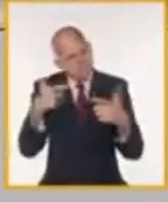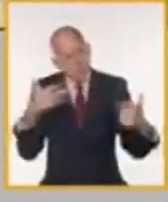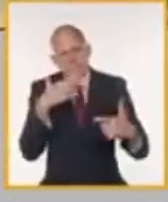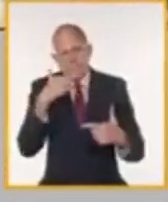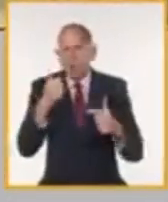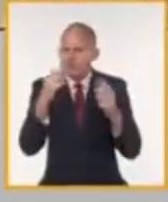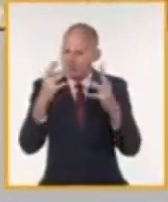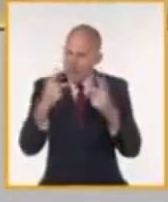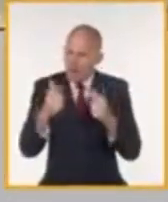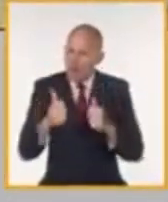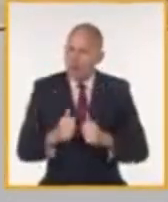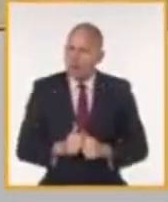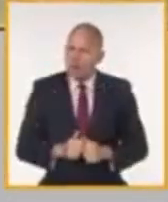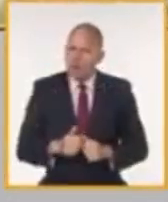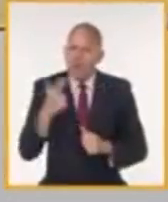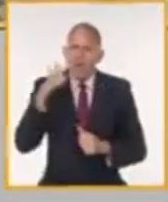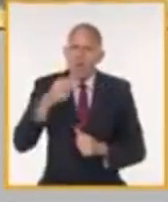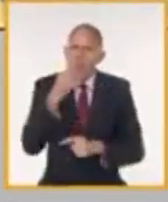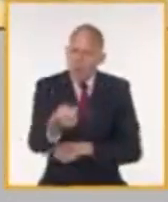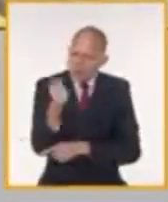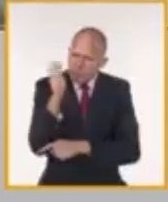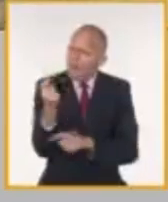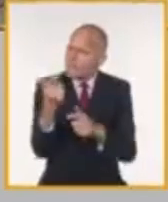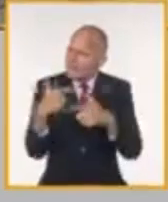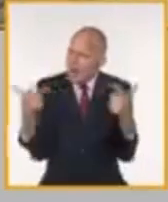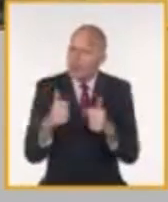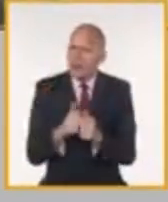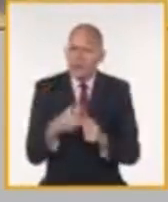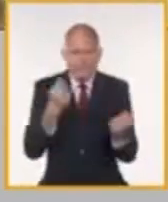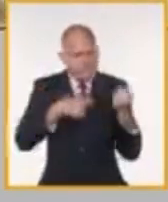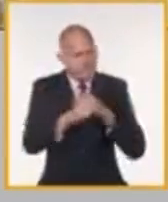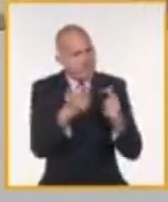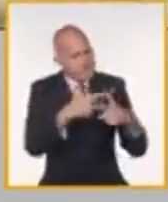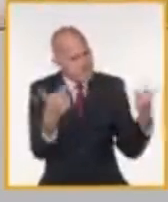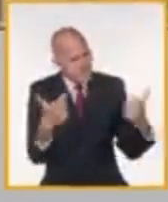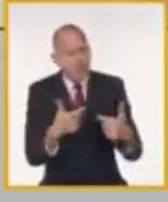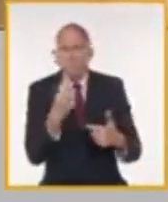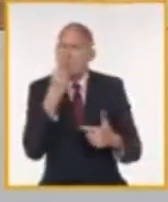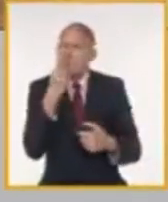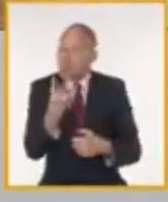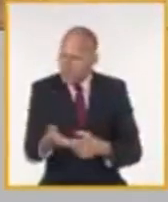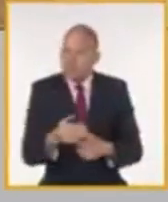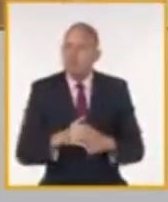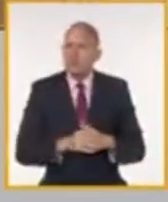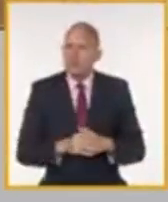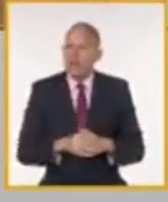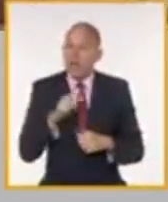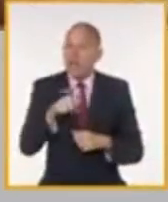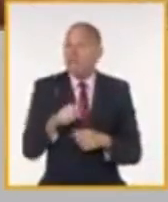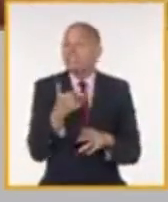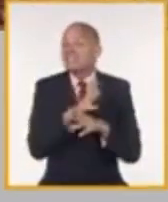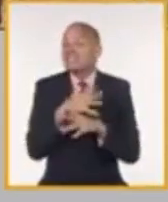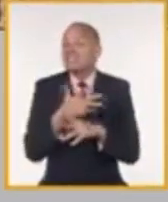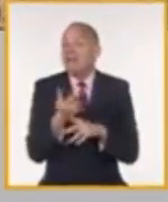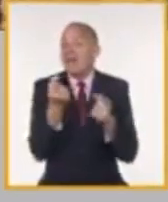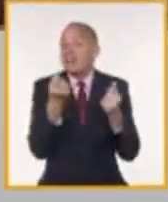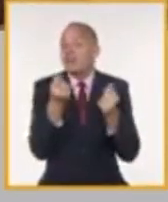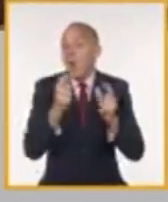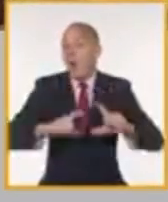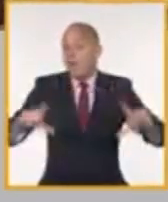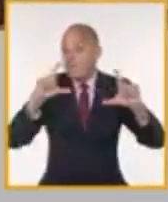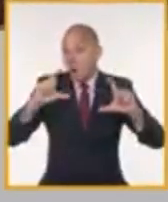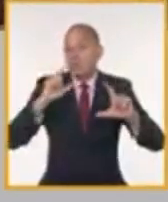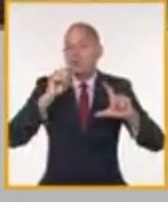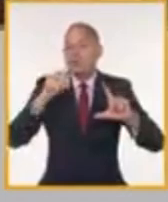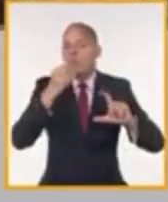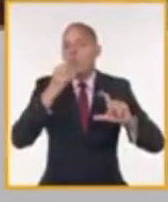resultados productivos que se materialicen o que se concreten en mejores ingresos a nuestros trabajadores. Pero